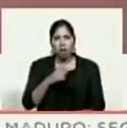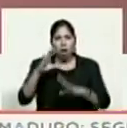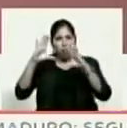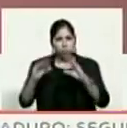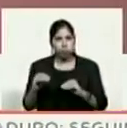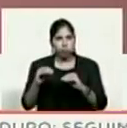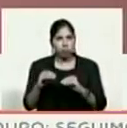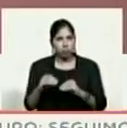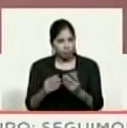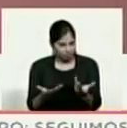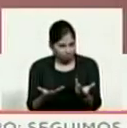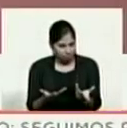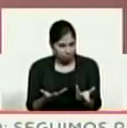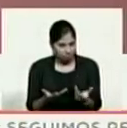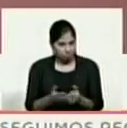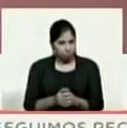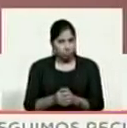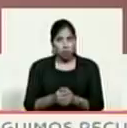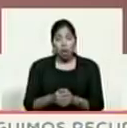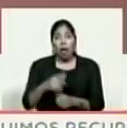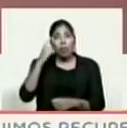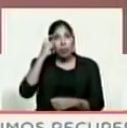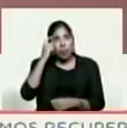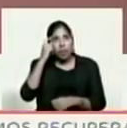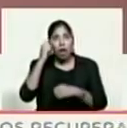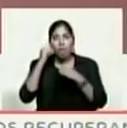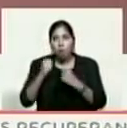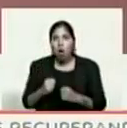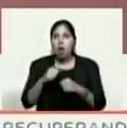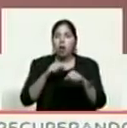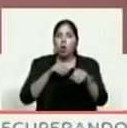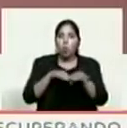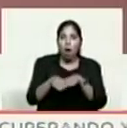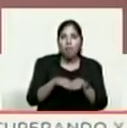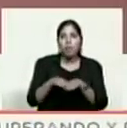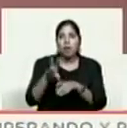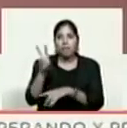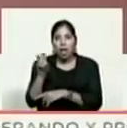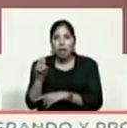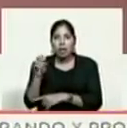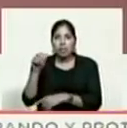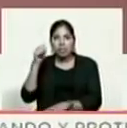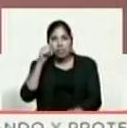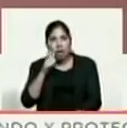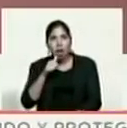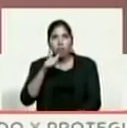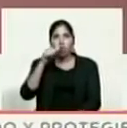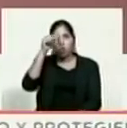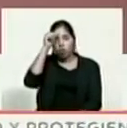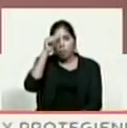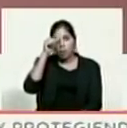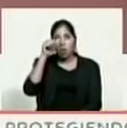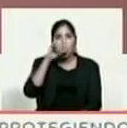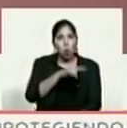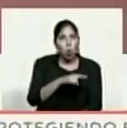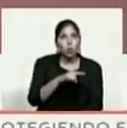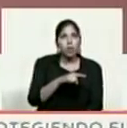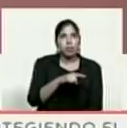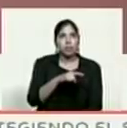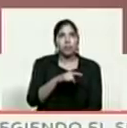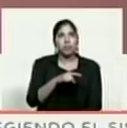Las penurias que pasamos los días jueves, viernes, sábado, domingo,